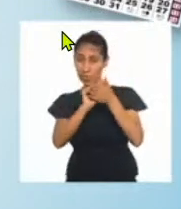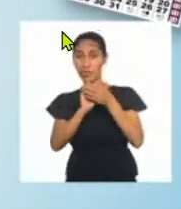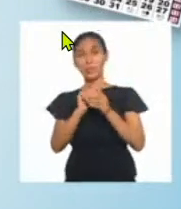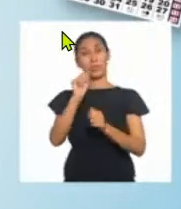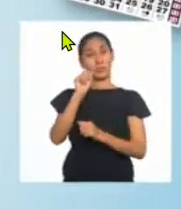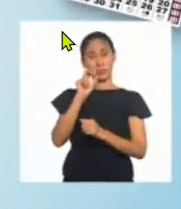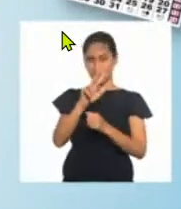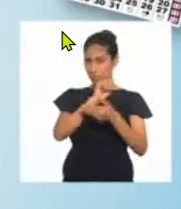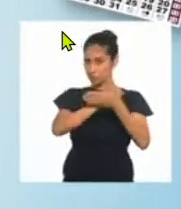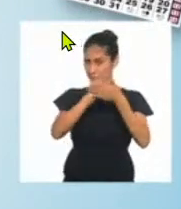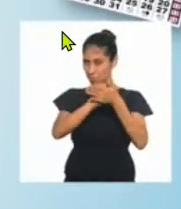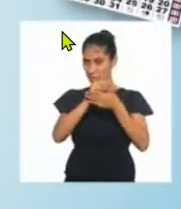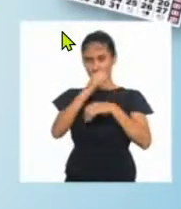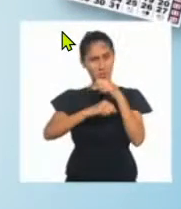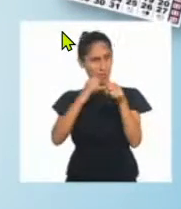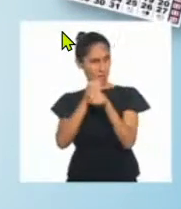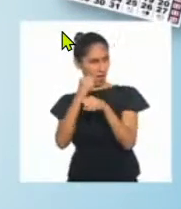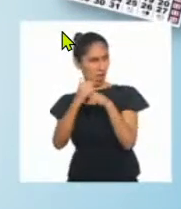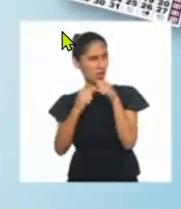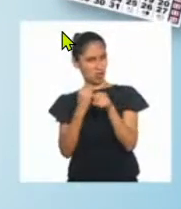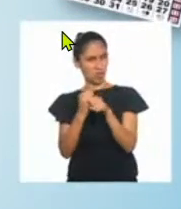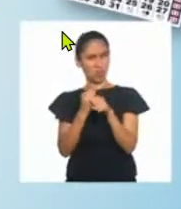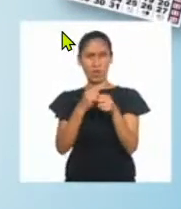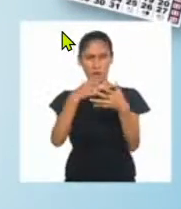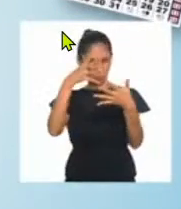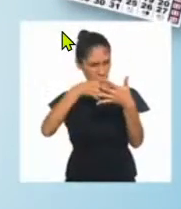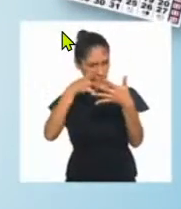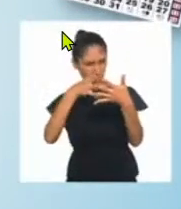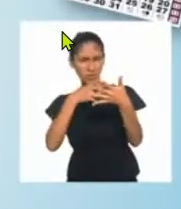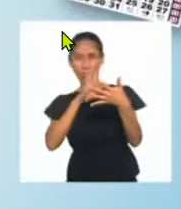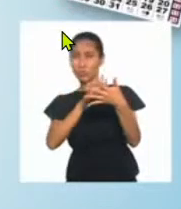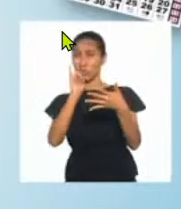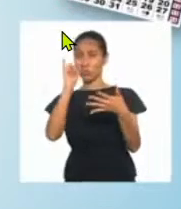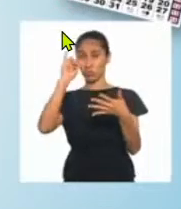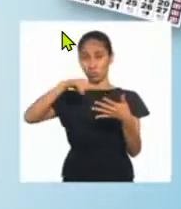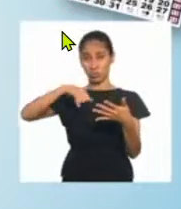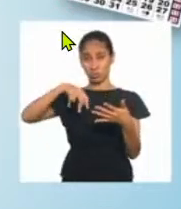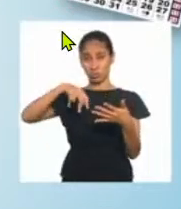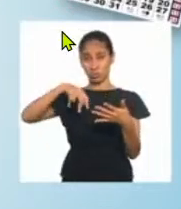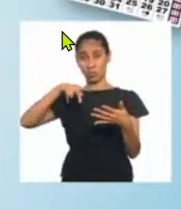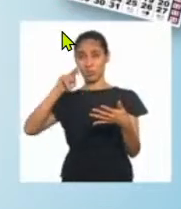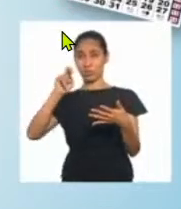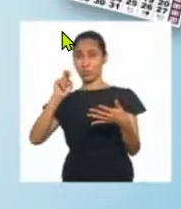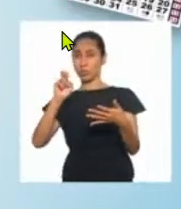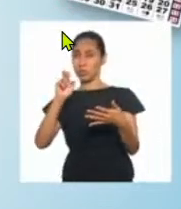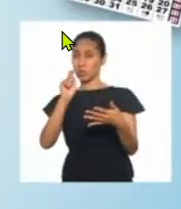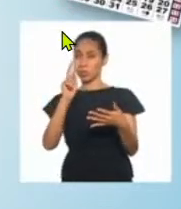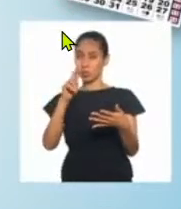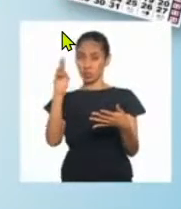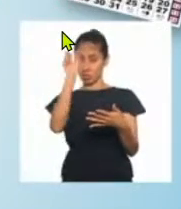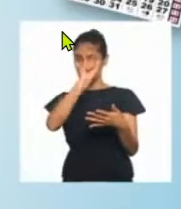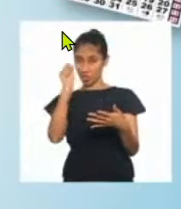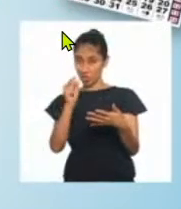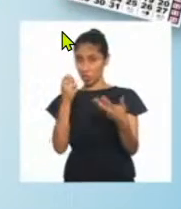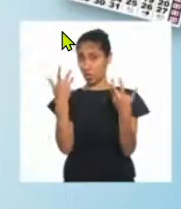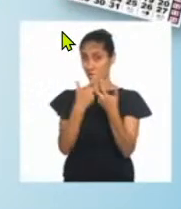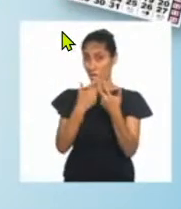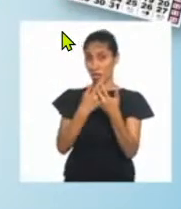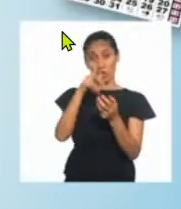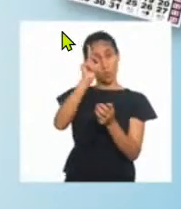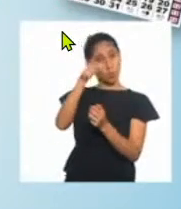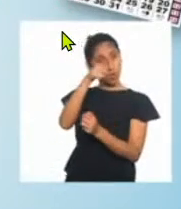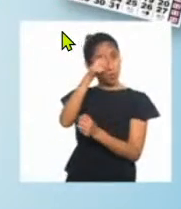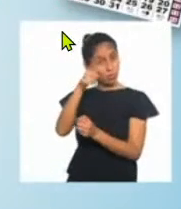trimestres, años. Para poder calcular el interés, bastará con multiplicar